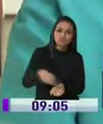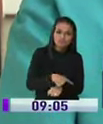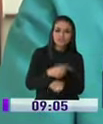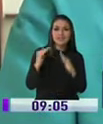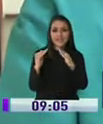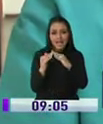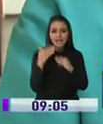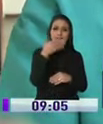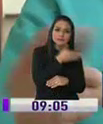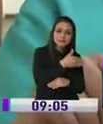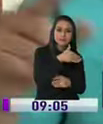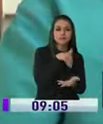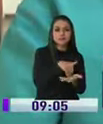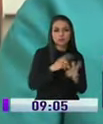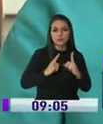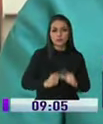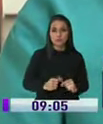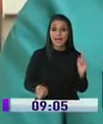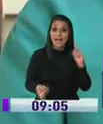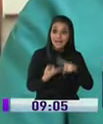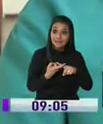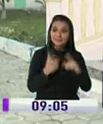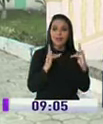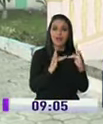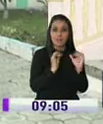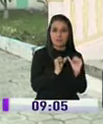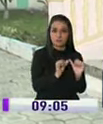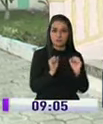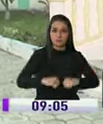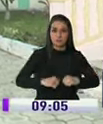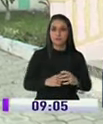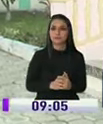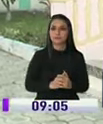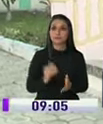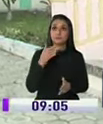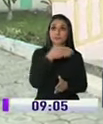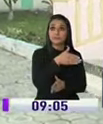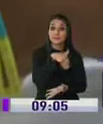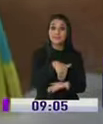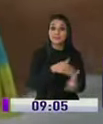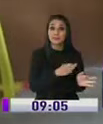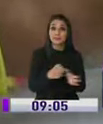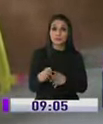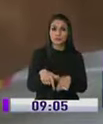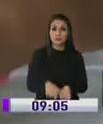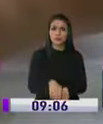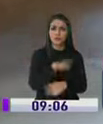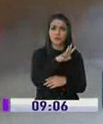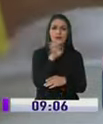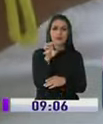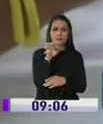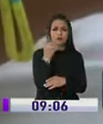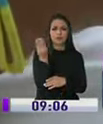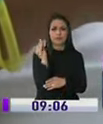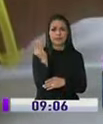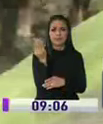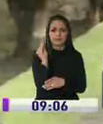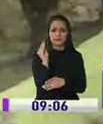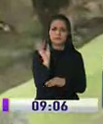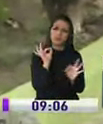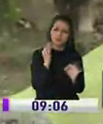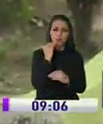como es el ambulatorio hasta que se genere una cama. Acudimos al CETAD, donde actualmente residen más de 40 pacientes quienes